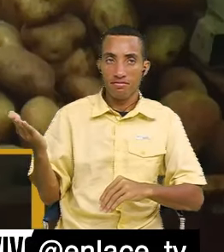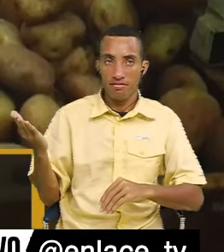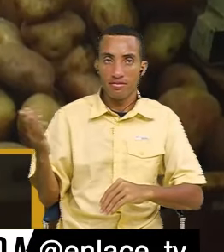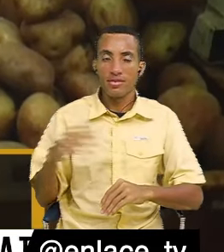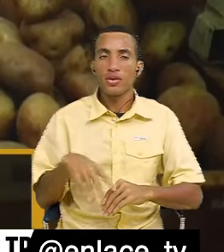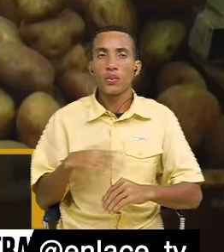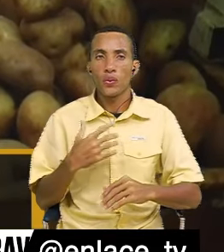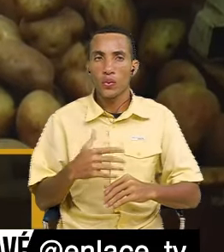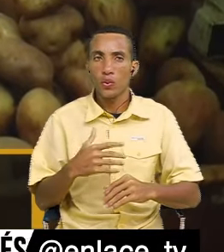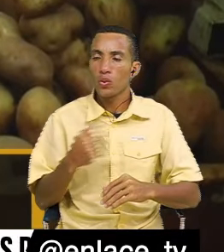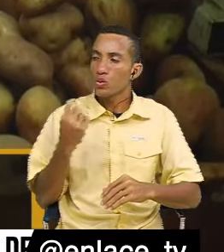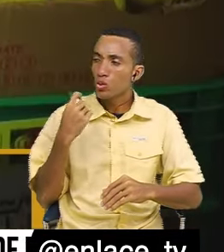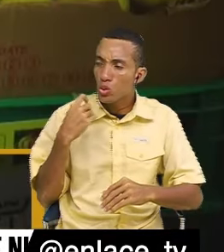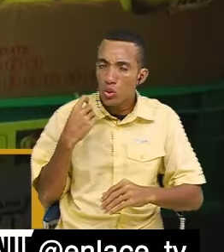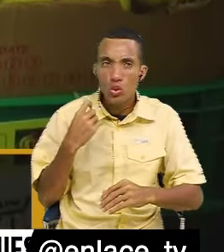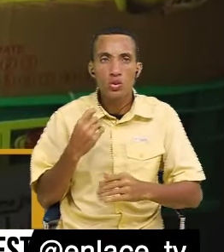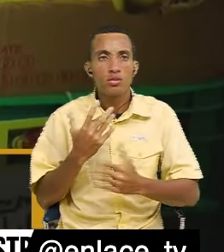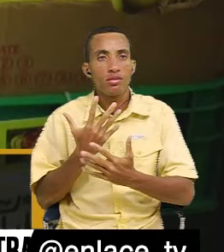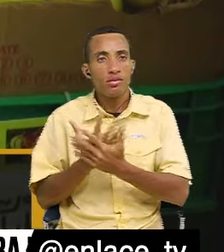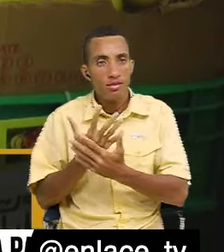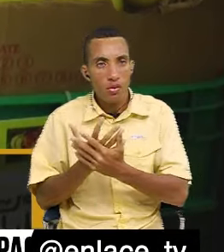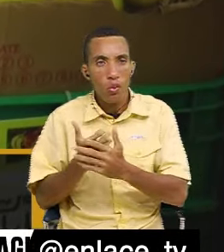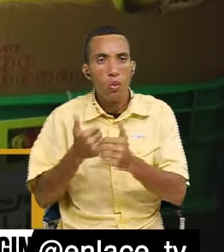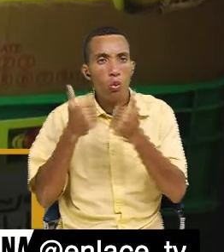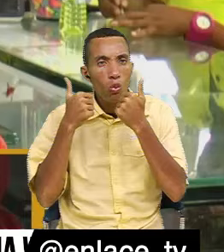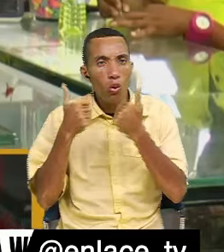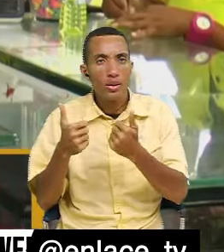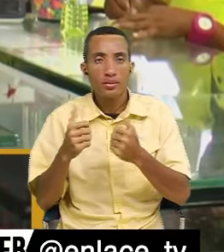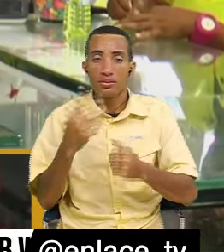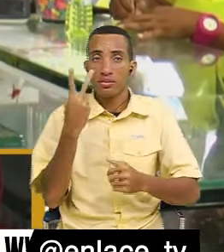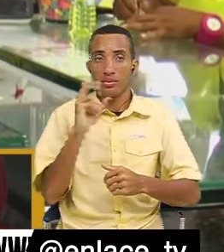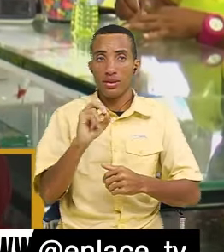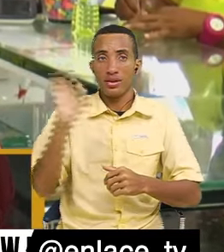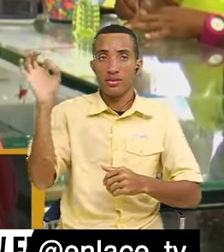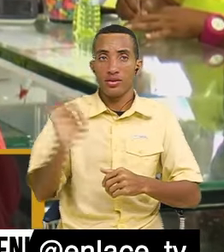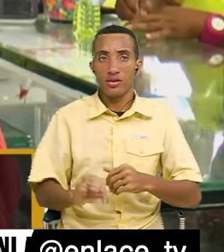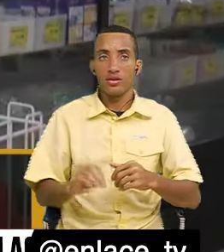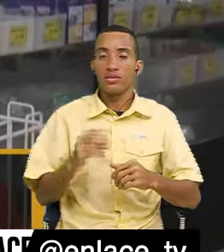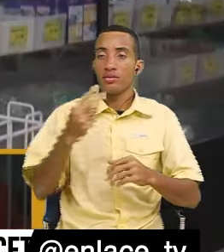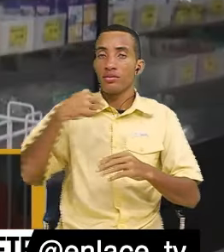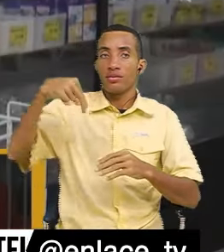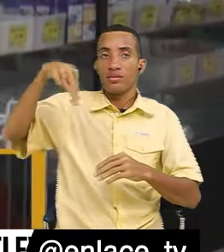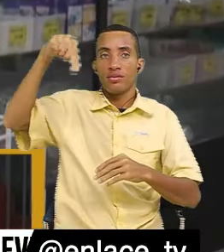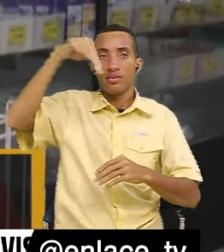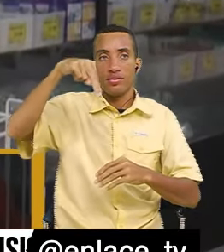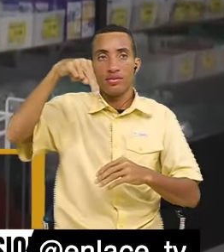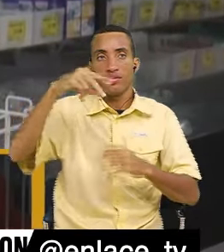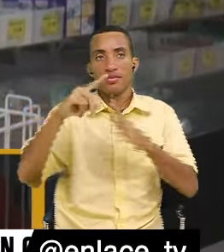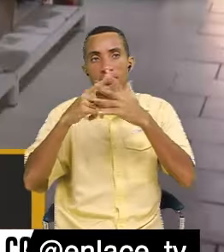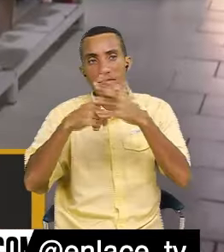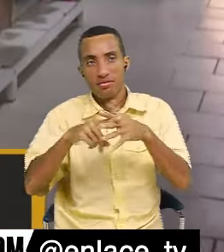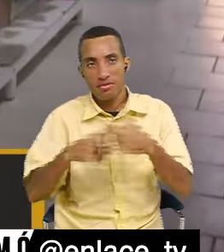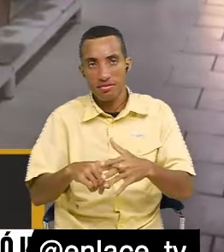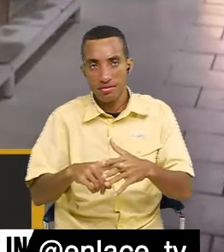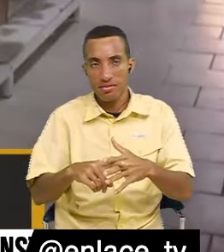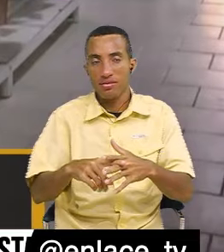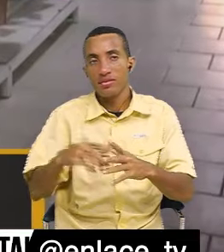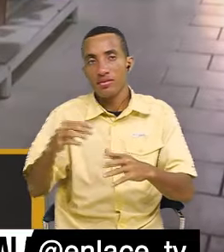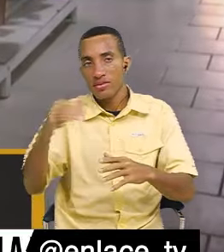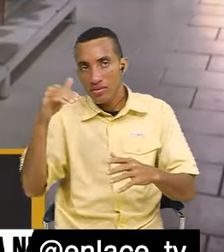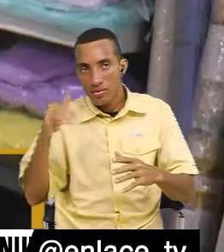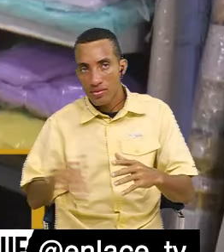frescura y calidad con el 20% de descuento. Tenemos en el segundo piso la sección de ferretería, sección de ropa, todo